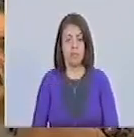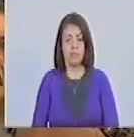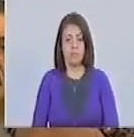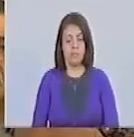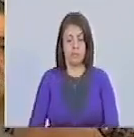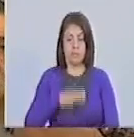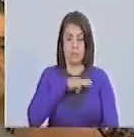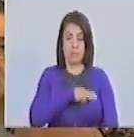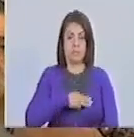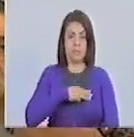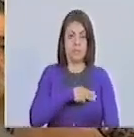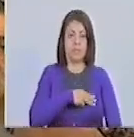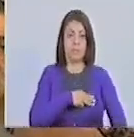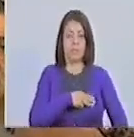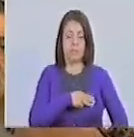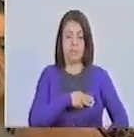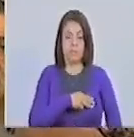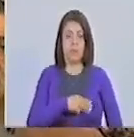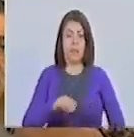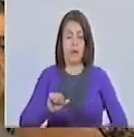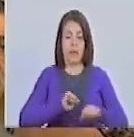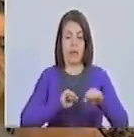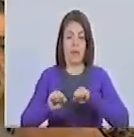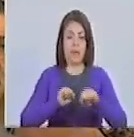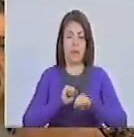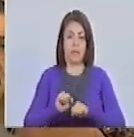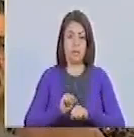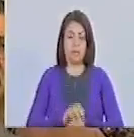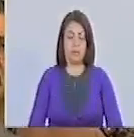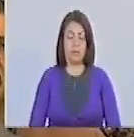la misión o la acción de